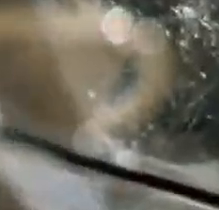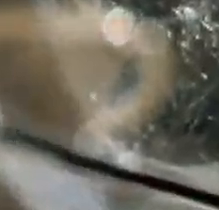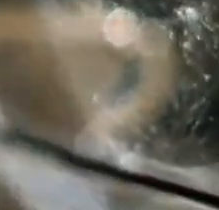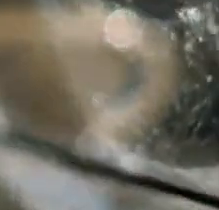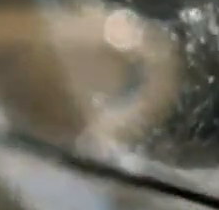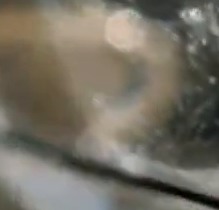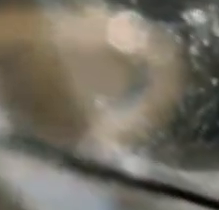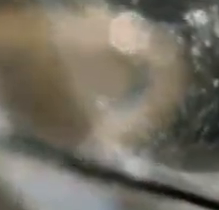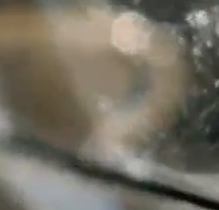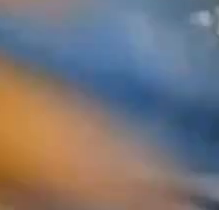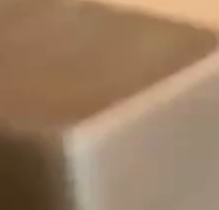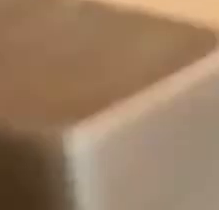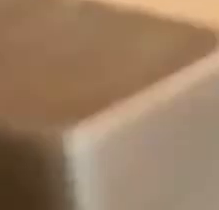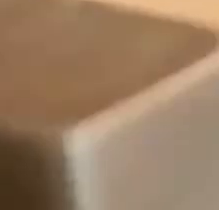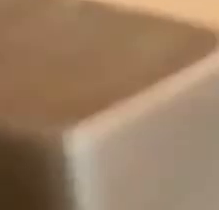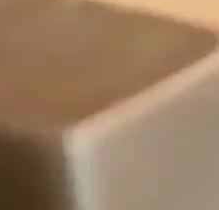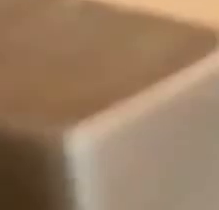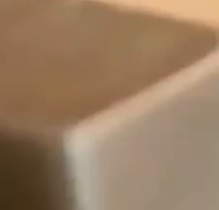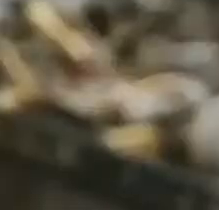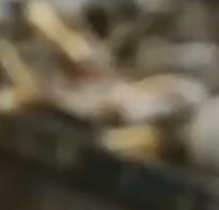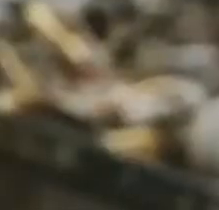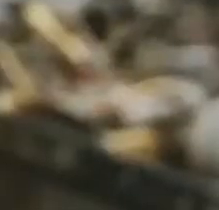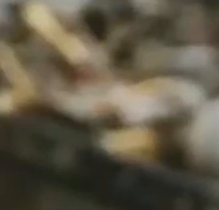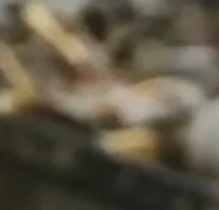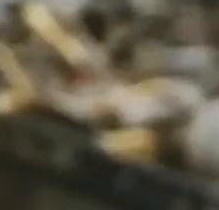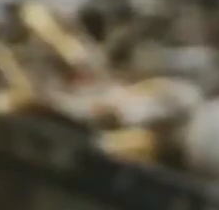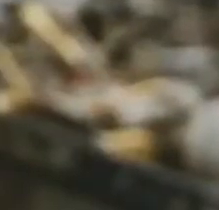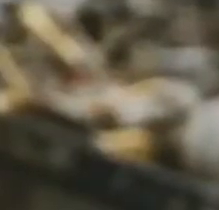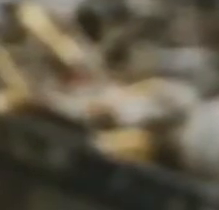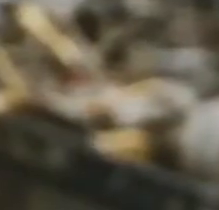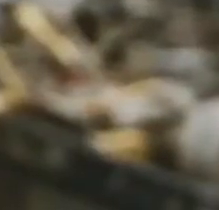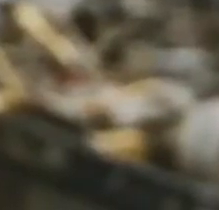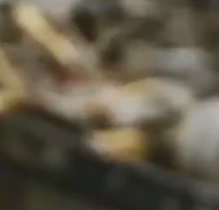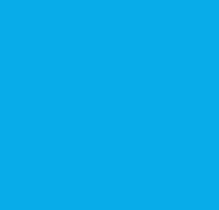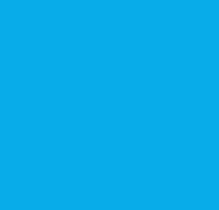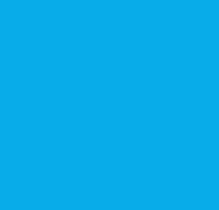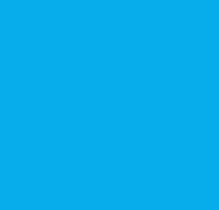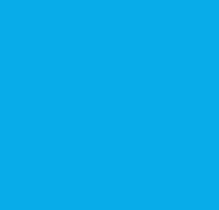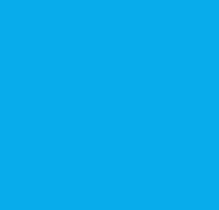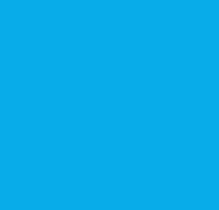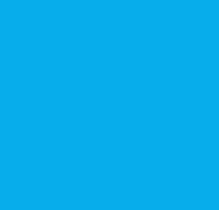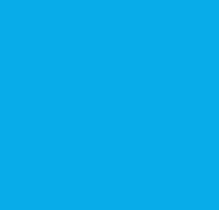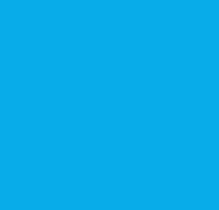derecho. Entérate más en anses.gov.ar.